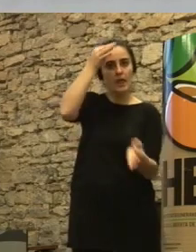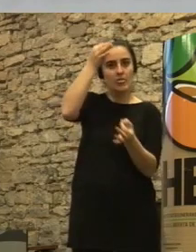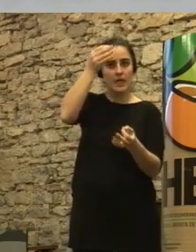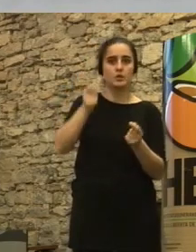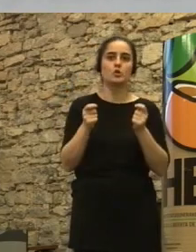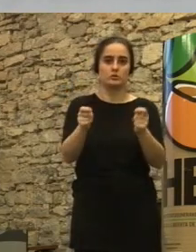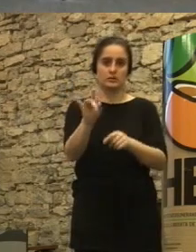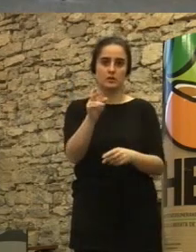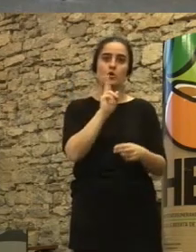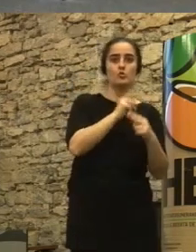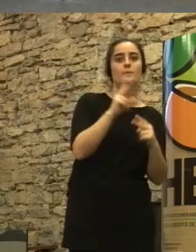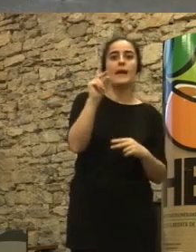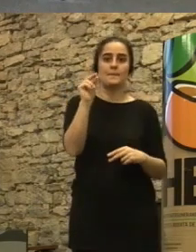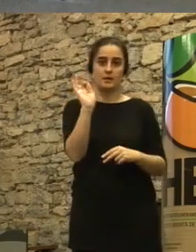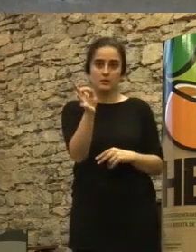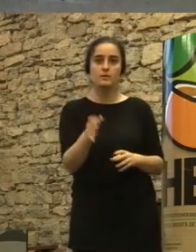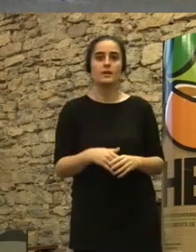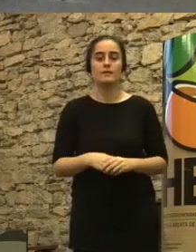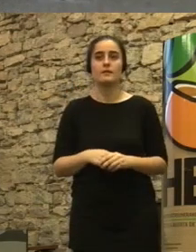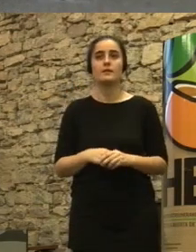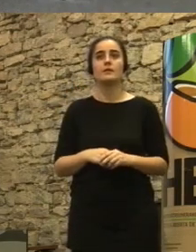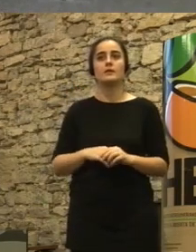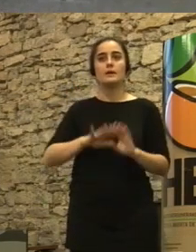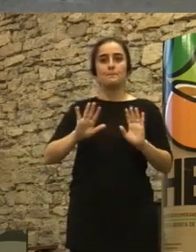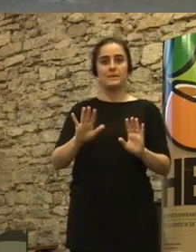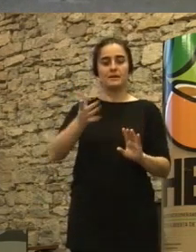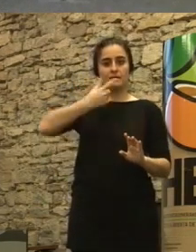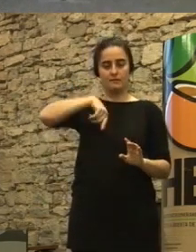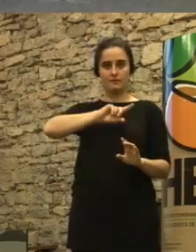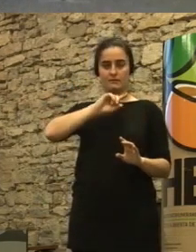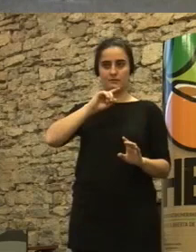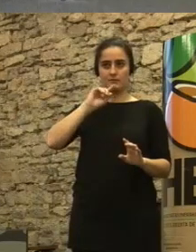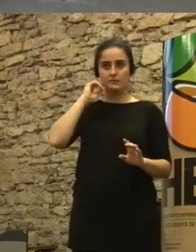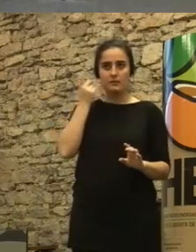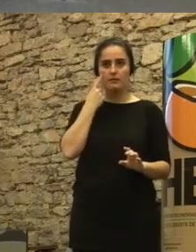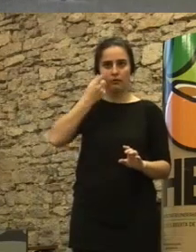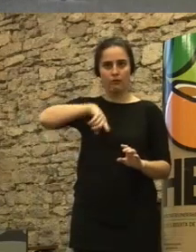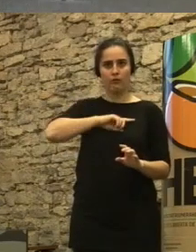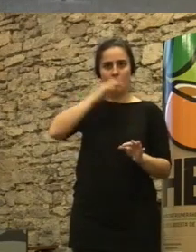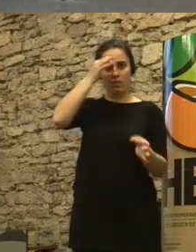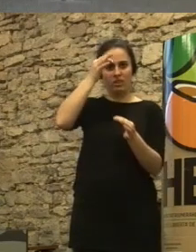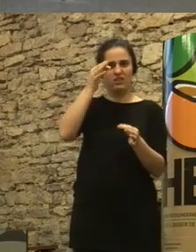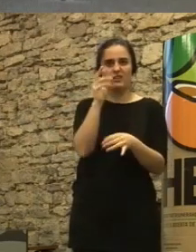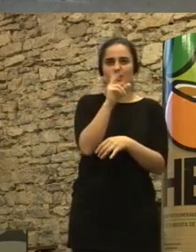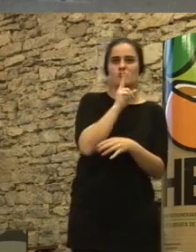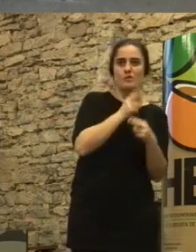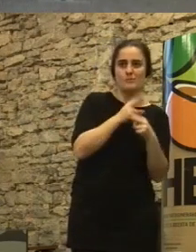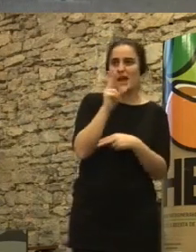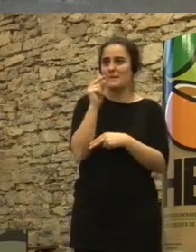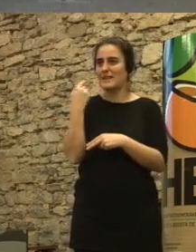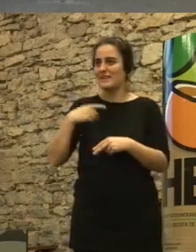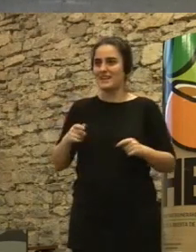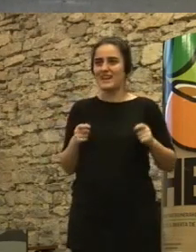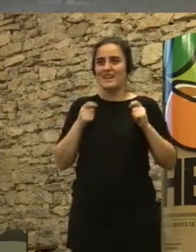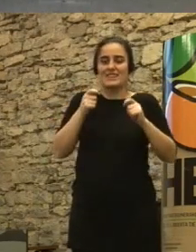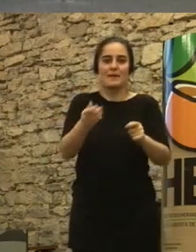tus datos, tu nombre y tu apellido. Pero ¿somos conscientes que nosotros ya estamos dando nuestros datos, nuestros nombres y nuestros apellidos a